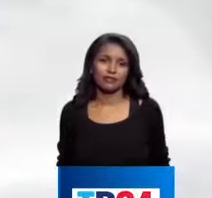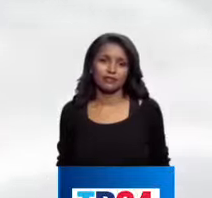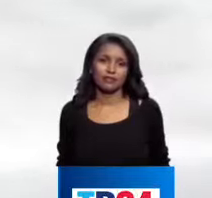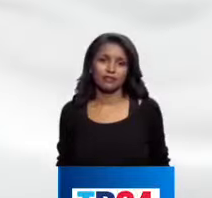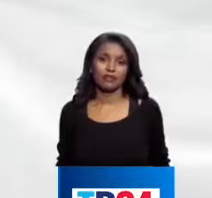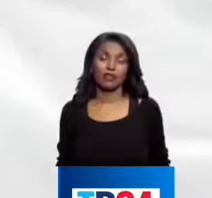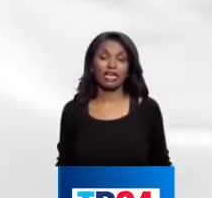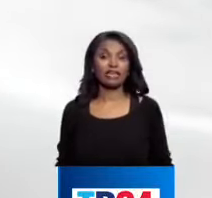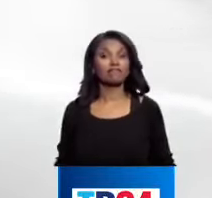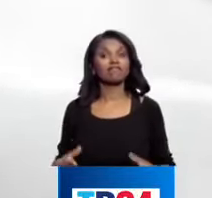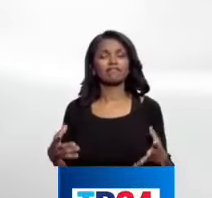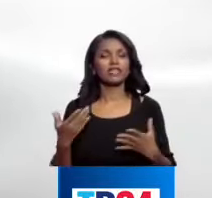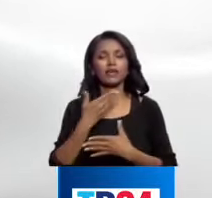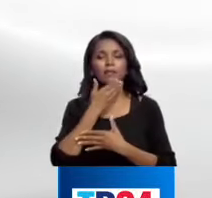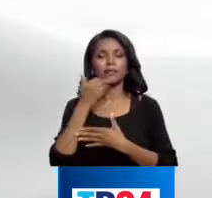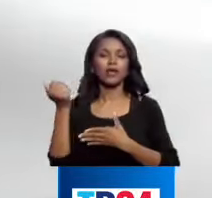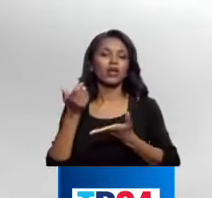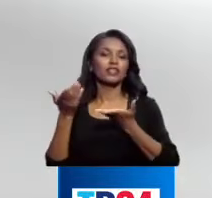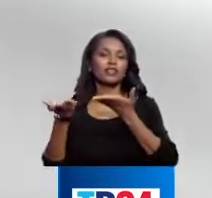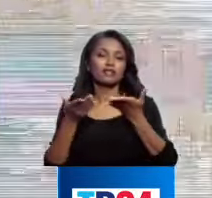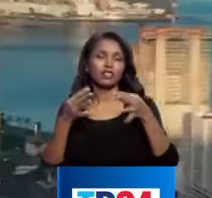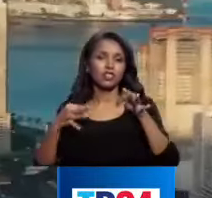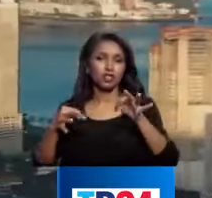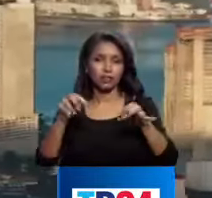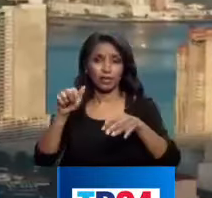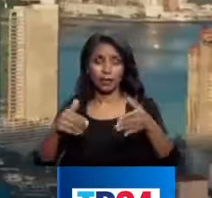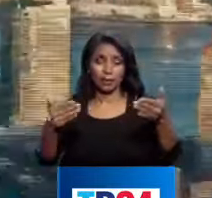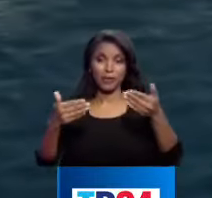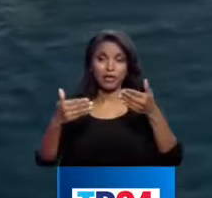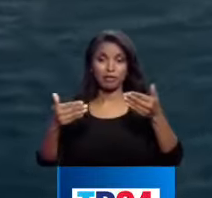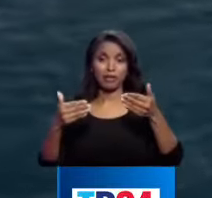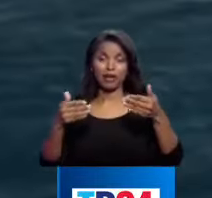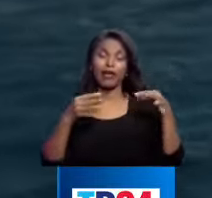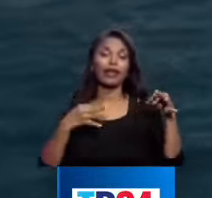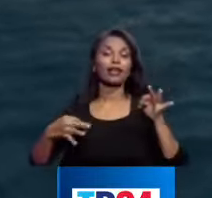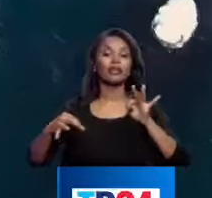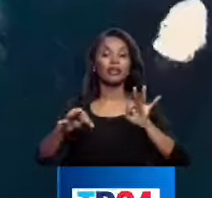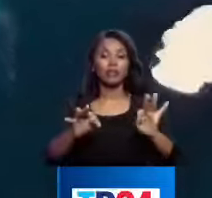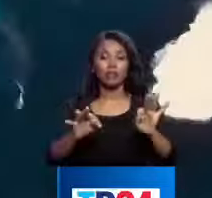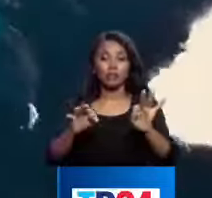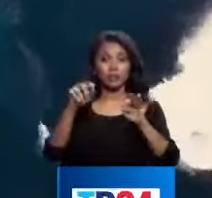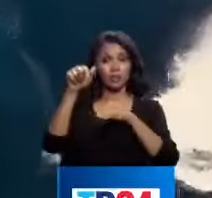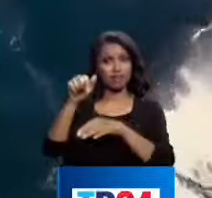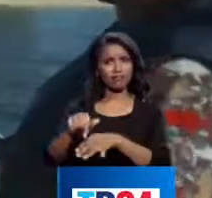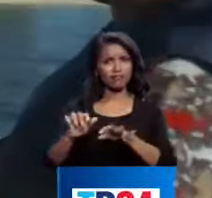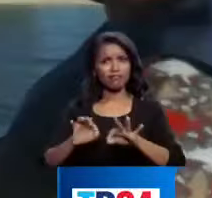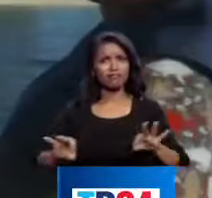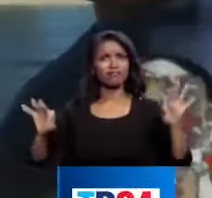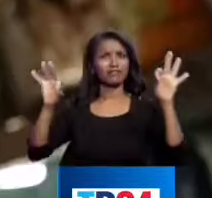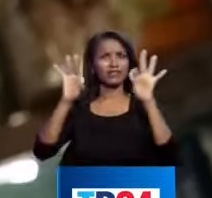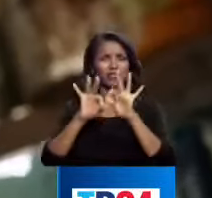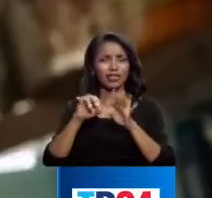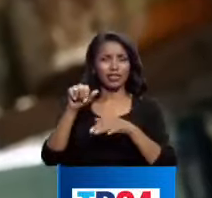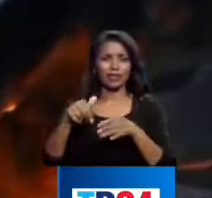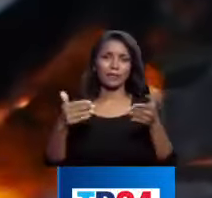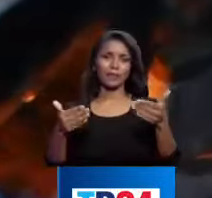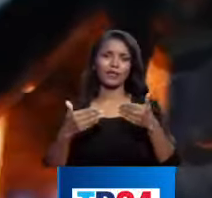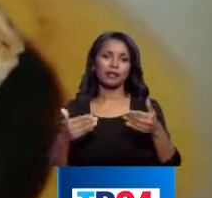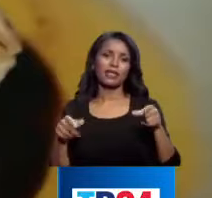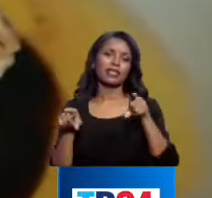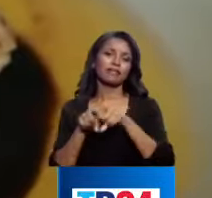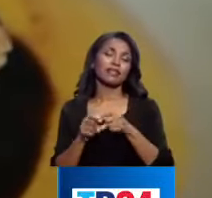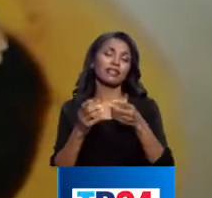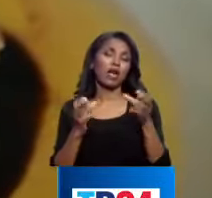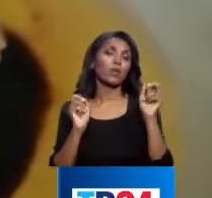Elevando la calidad y el servicio turístico en Panamá. El turismo es la industria democrática por excelencia.